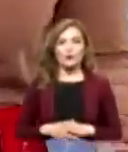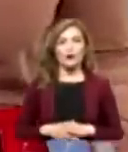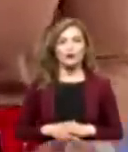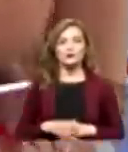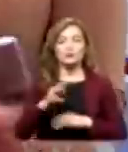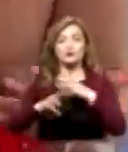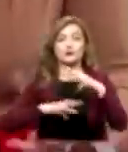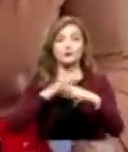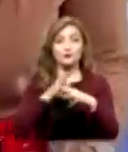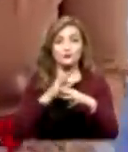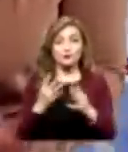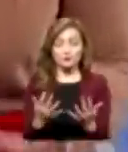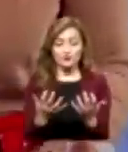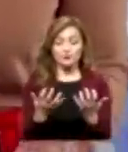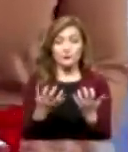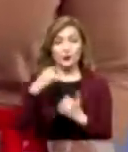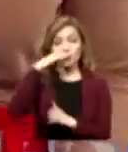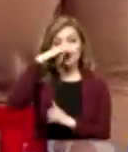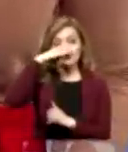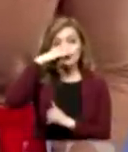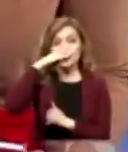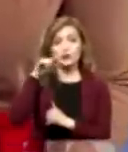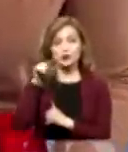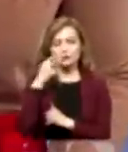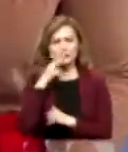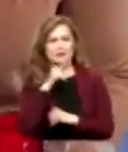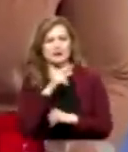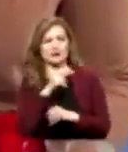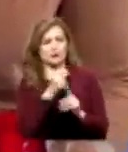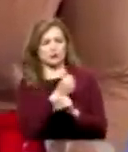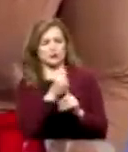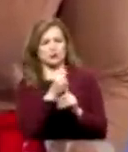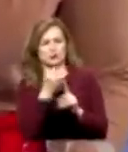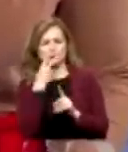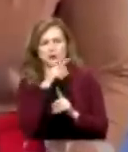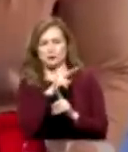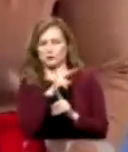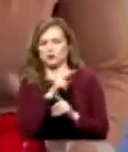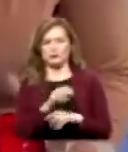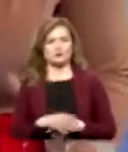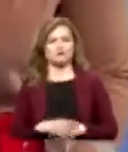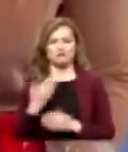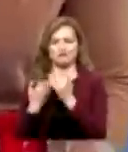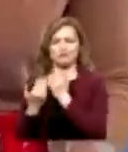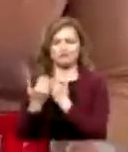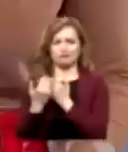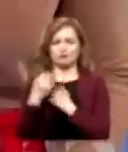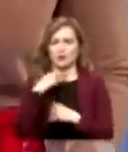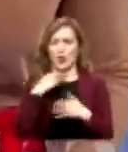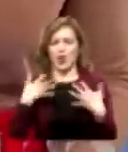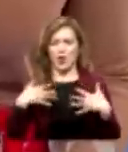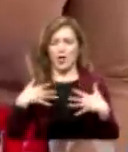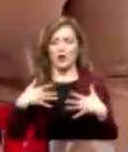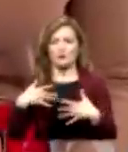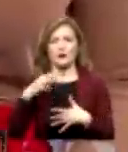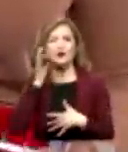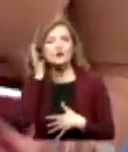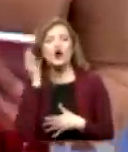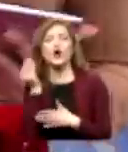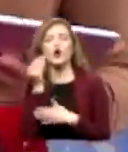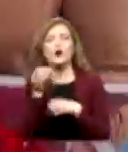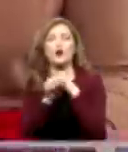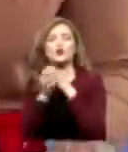por este mundo que queremos, por nuestros niños, porque no tengan que ver cosas tan terribles como lo que estamos viendo ahora. De verdad son historias de terror. Lo de Carolina